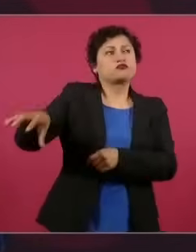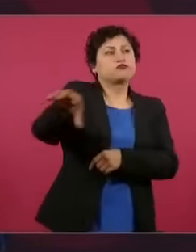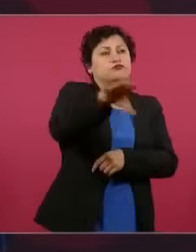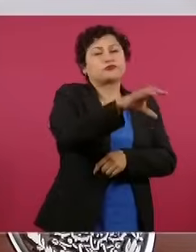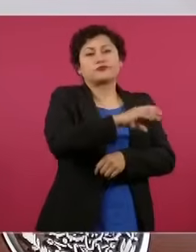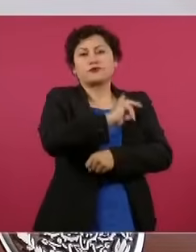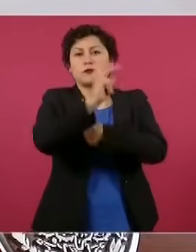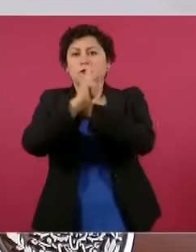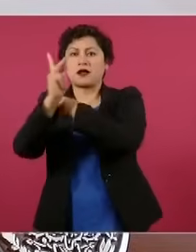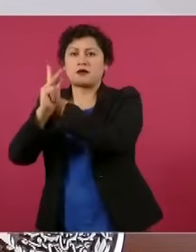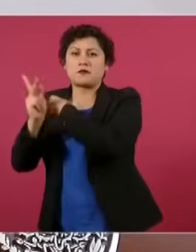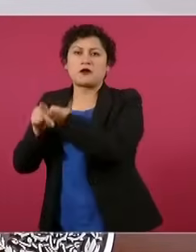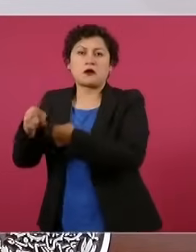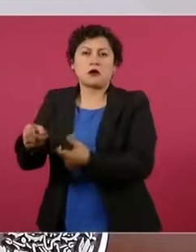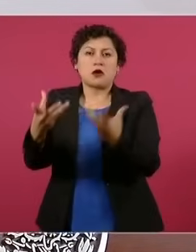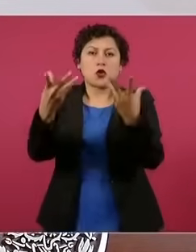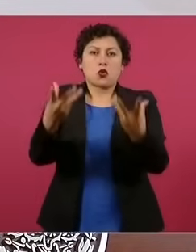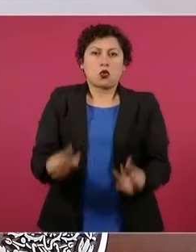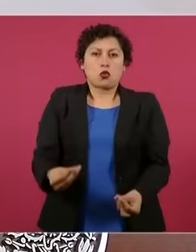de oficinas,